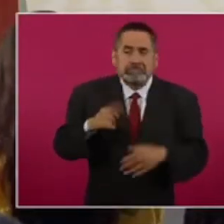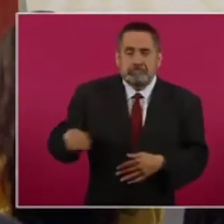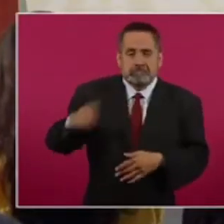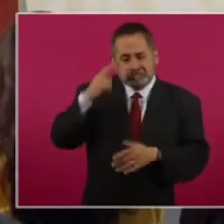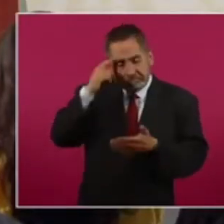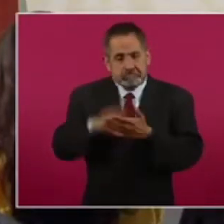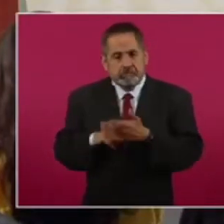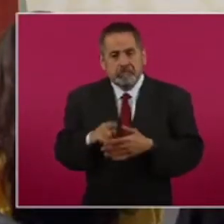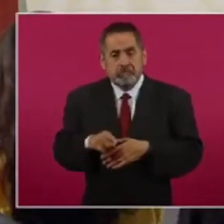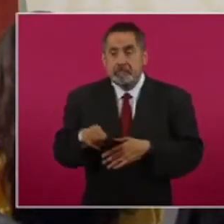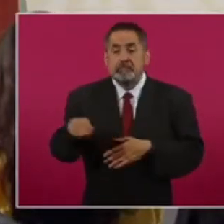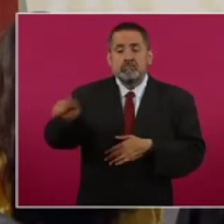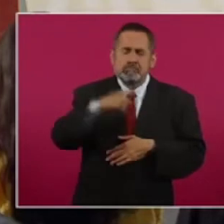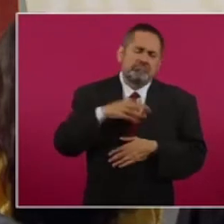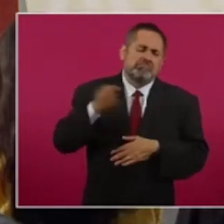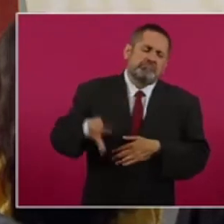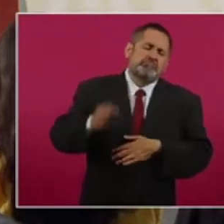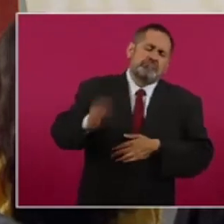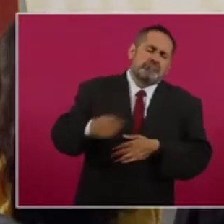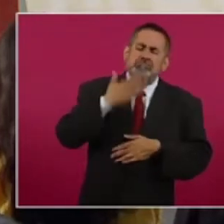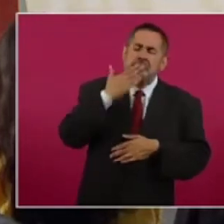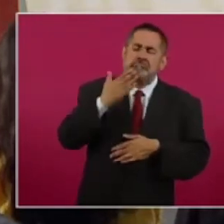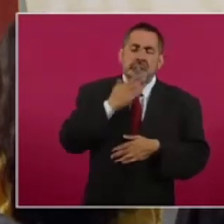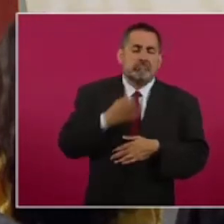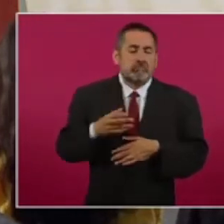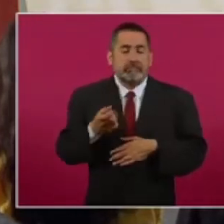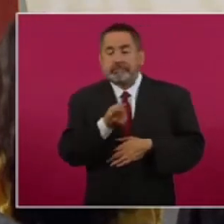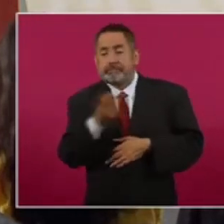llegó a estar 50-50 y